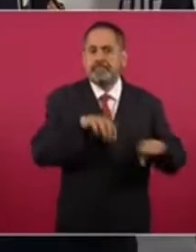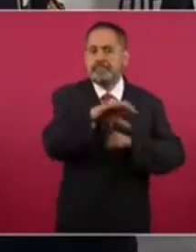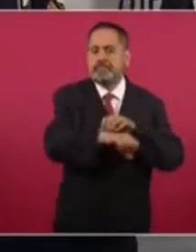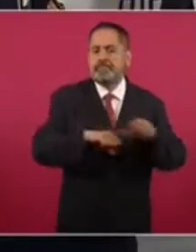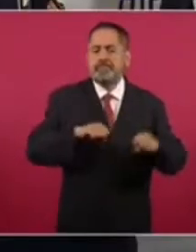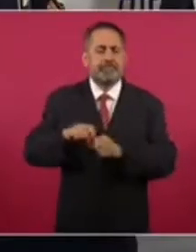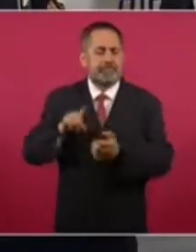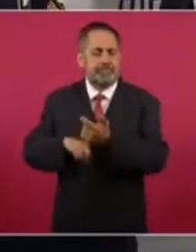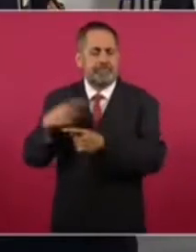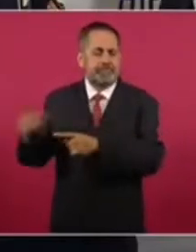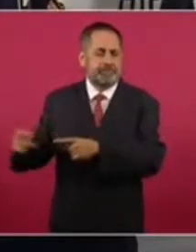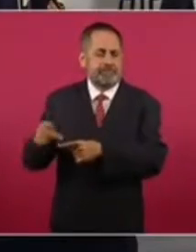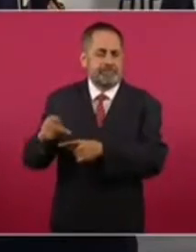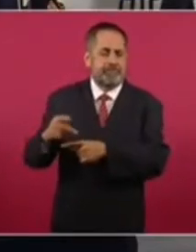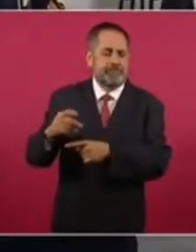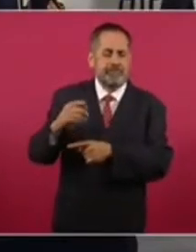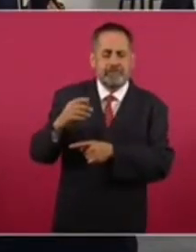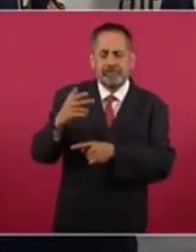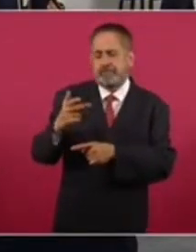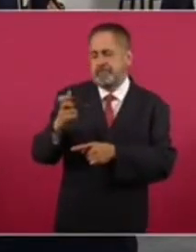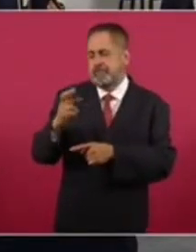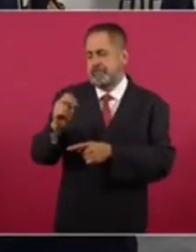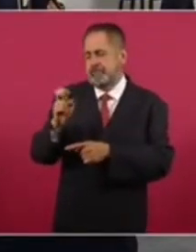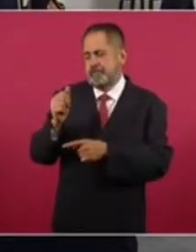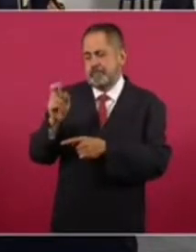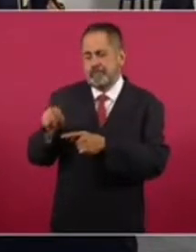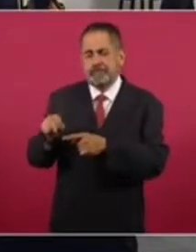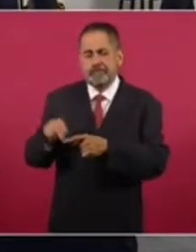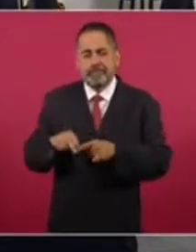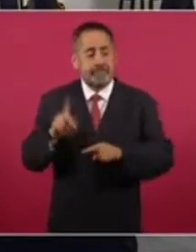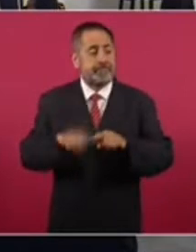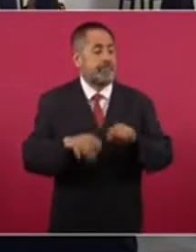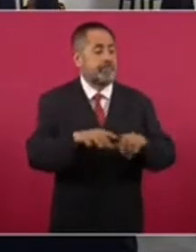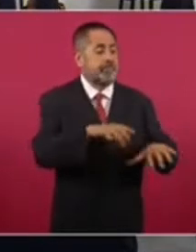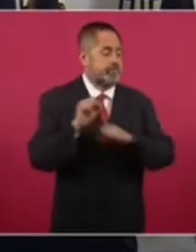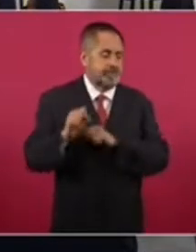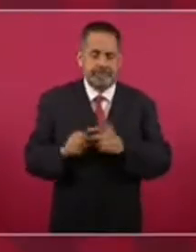de Cortés. Se quejaba